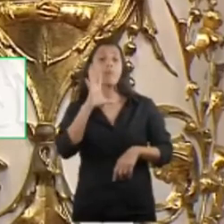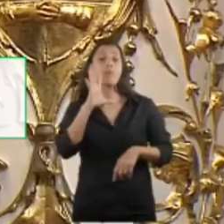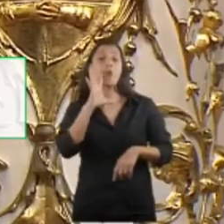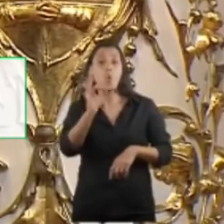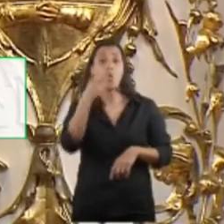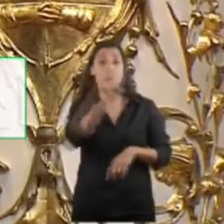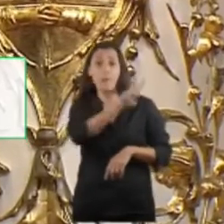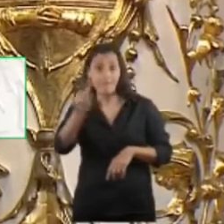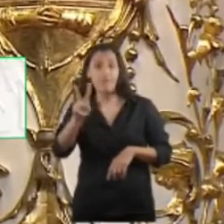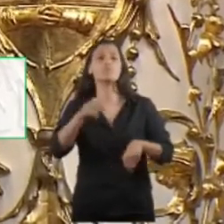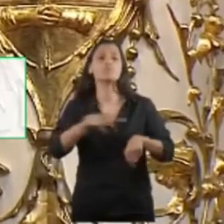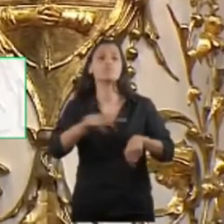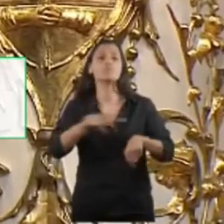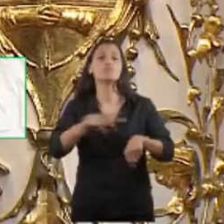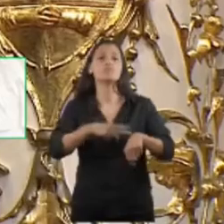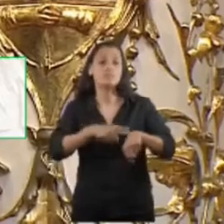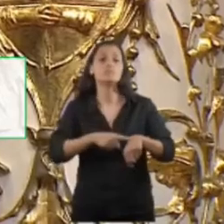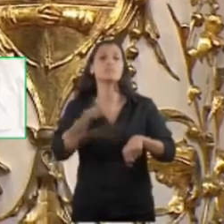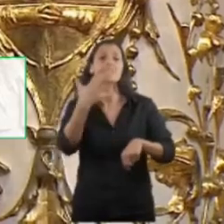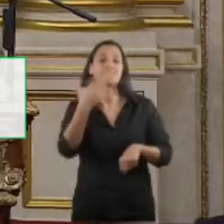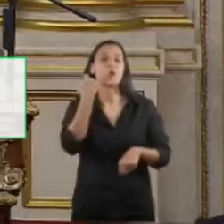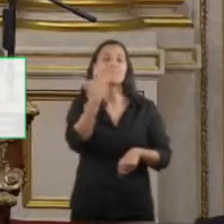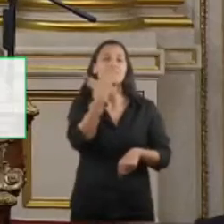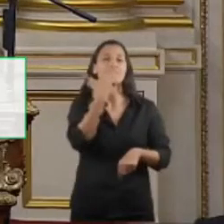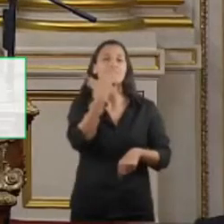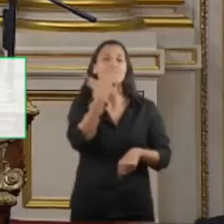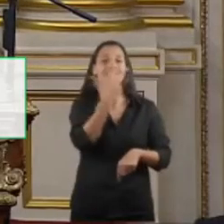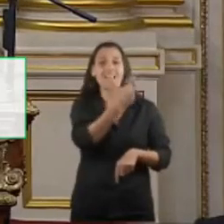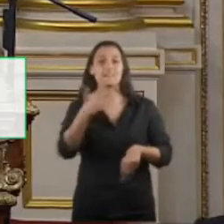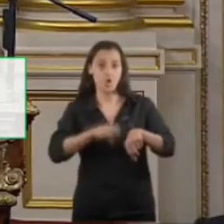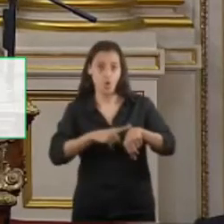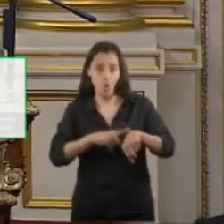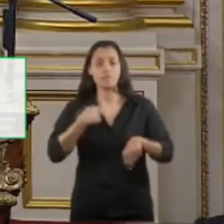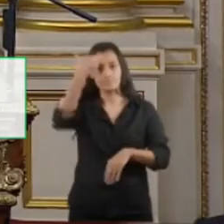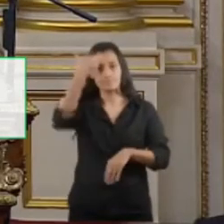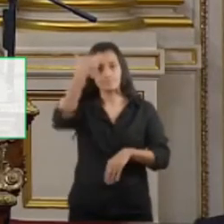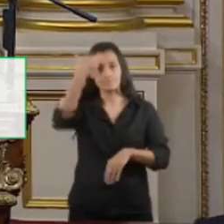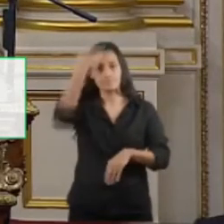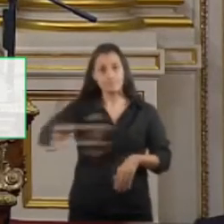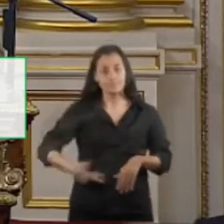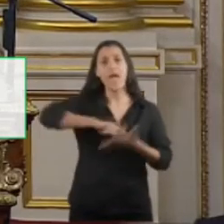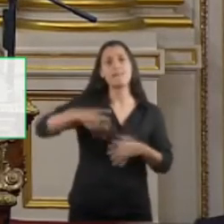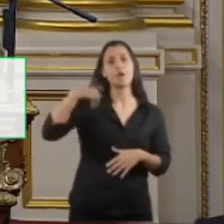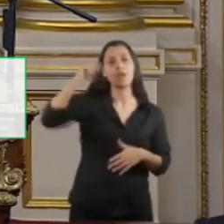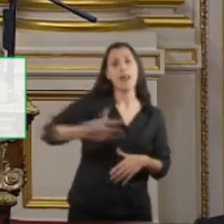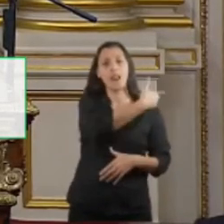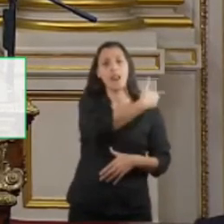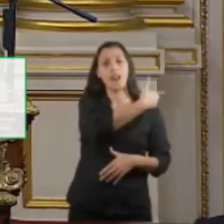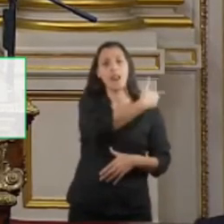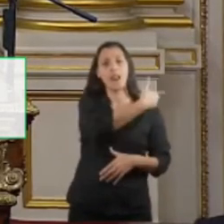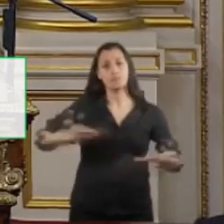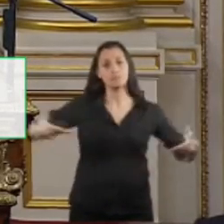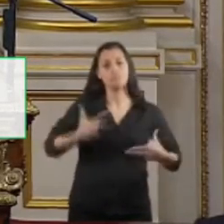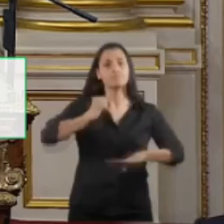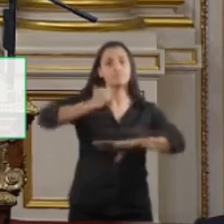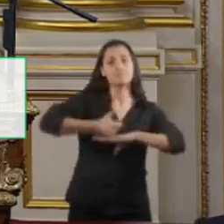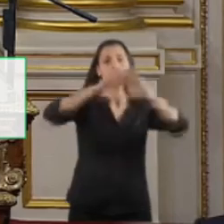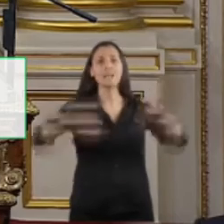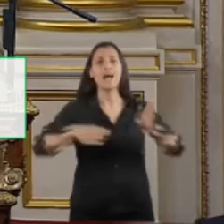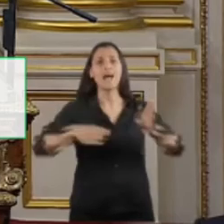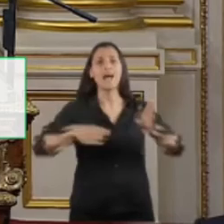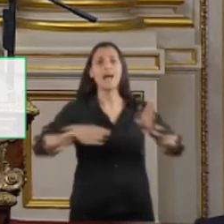a Martín Guzmán. Sí. Cumplió el primer trimestre con lo que pedía el Fondo Monetario